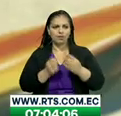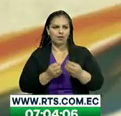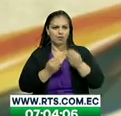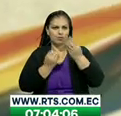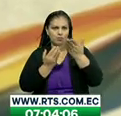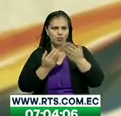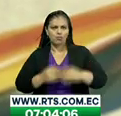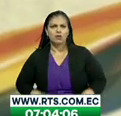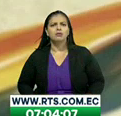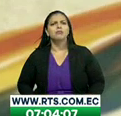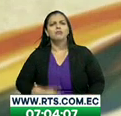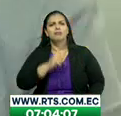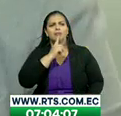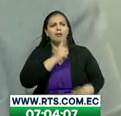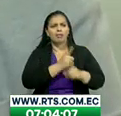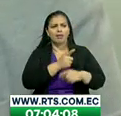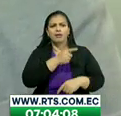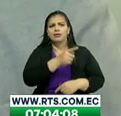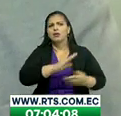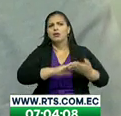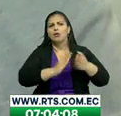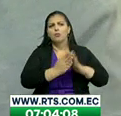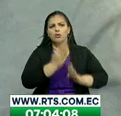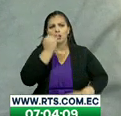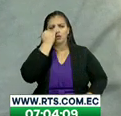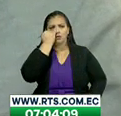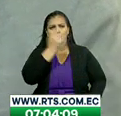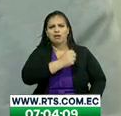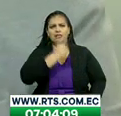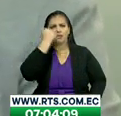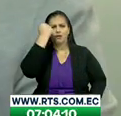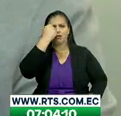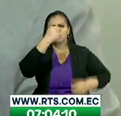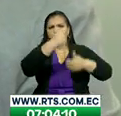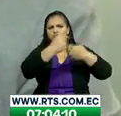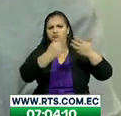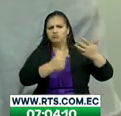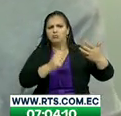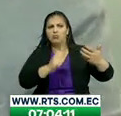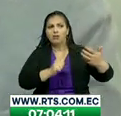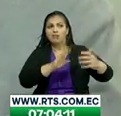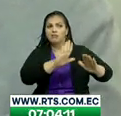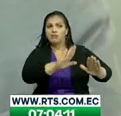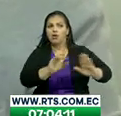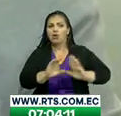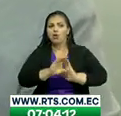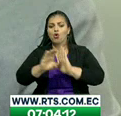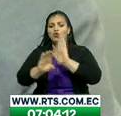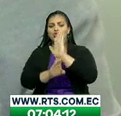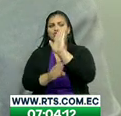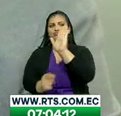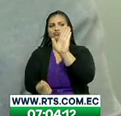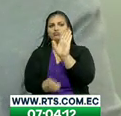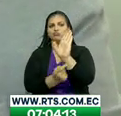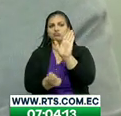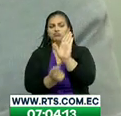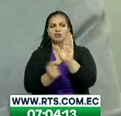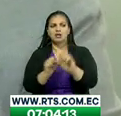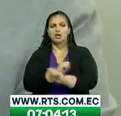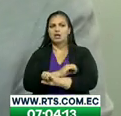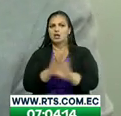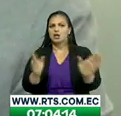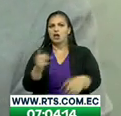en la propia constitución es autodeterminación puede atentar contra la construcción no puede atentar contra los derechos humanos no puede atentar contra los